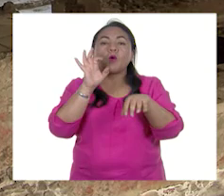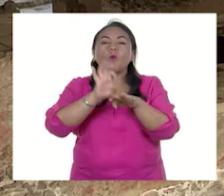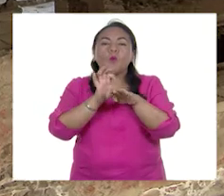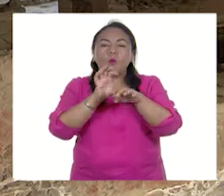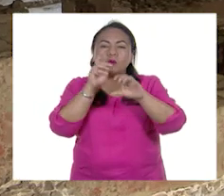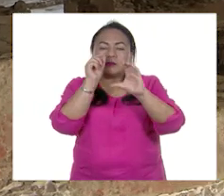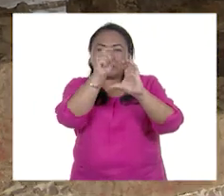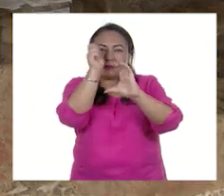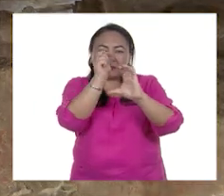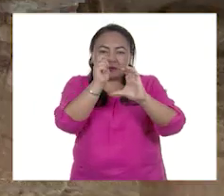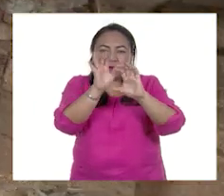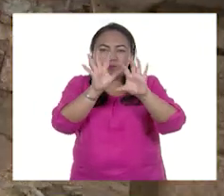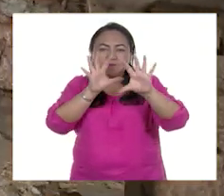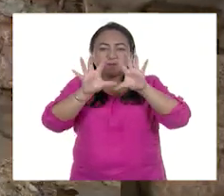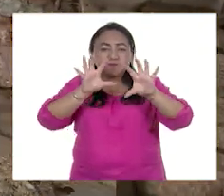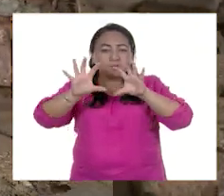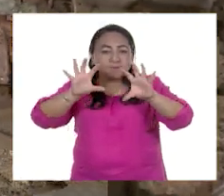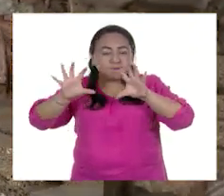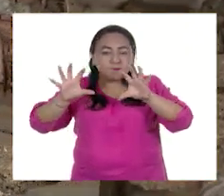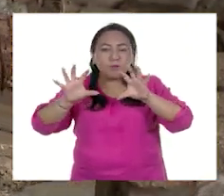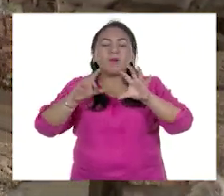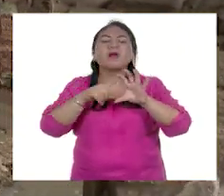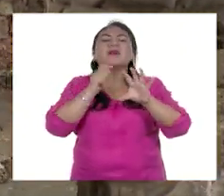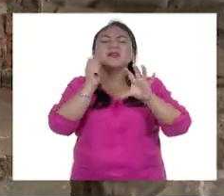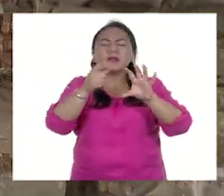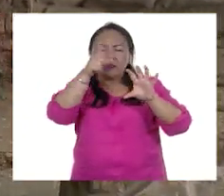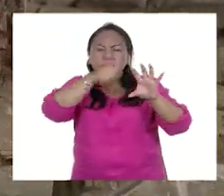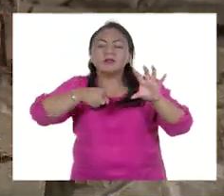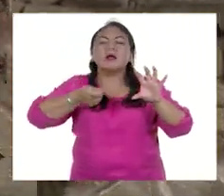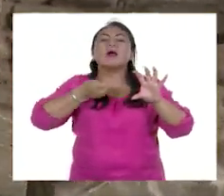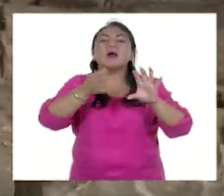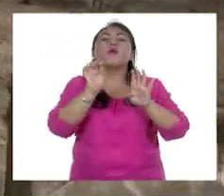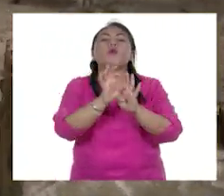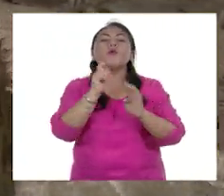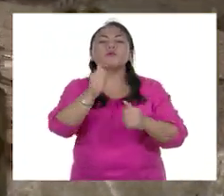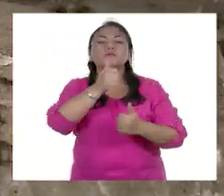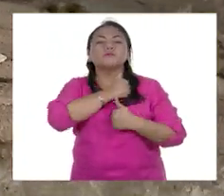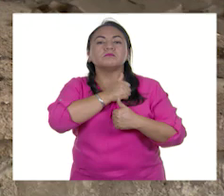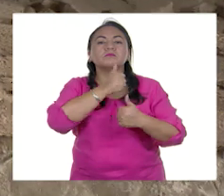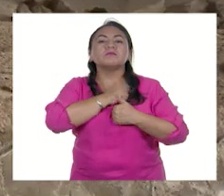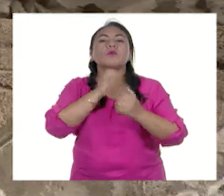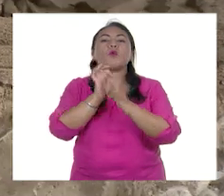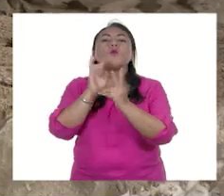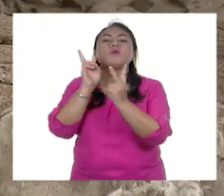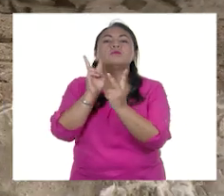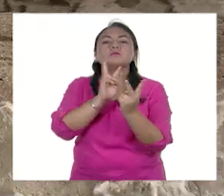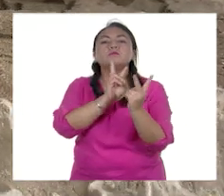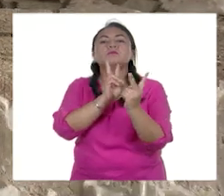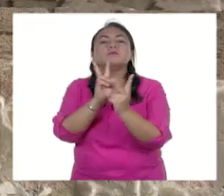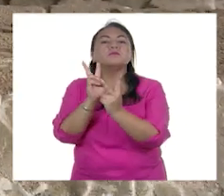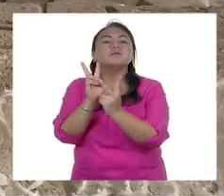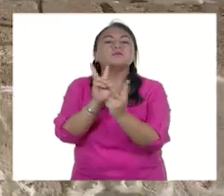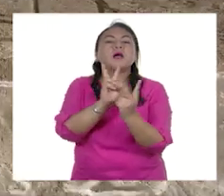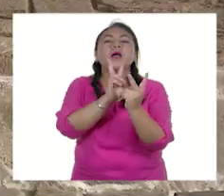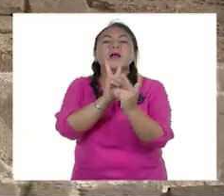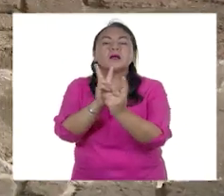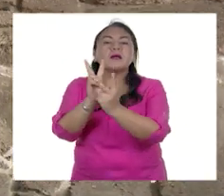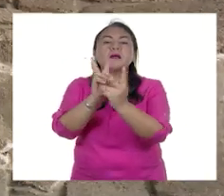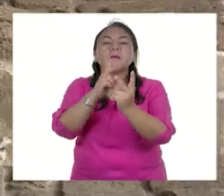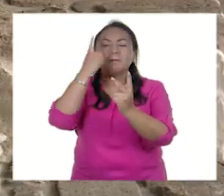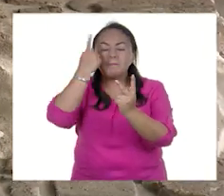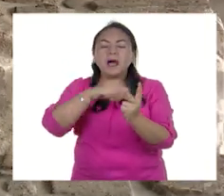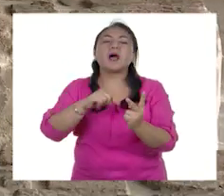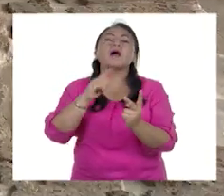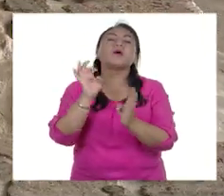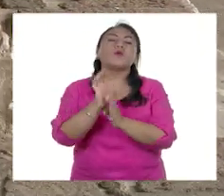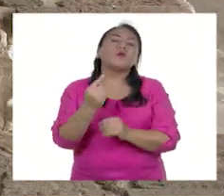representan guerreros que van en procesión ricamente ataviados y haciendo o practicando el autosacrificio, la